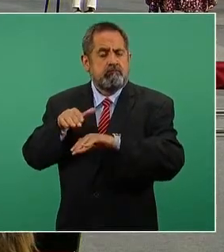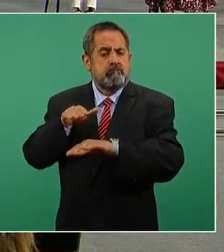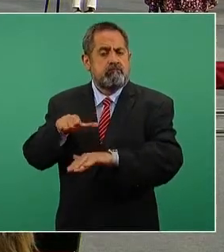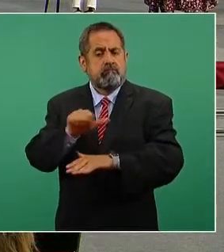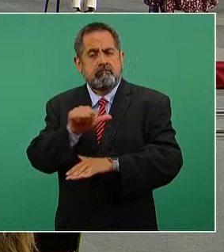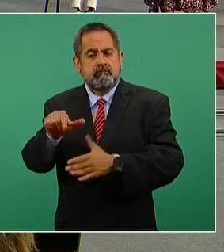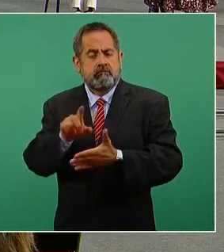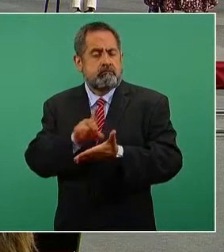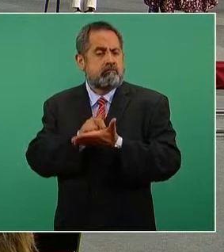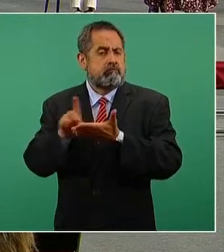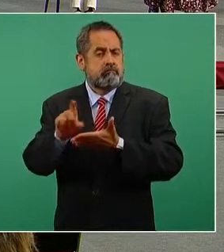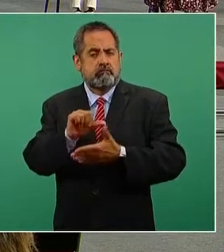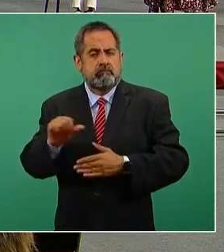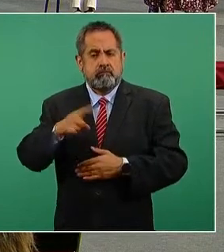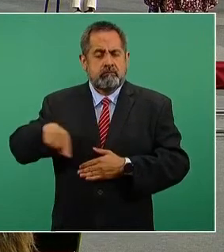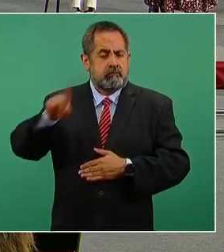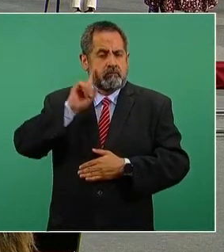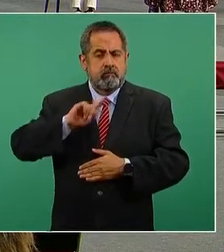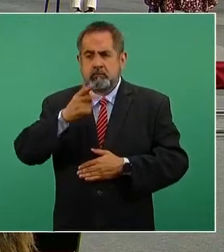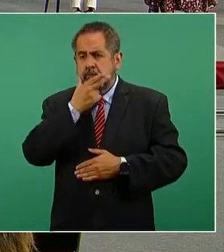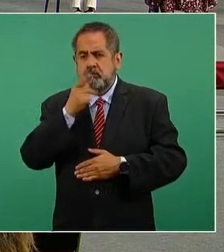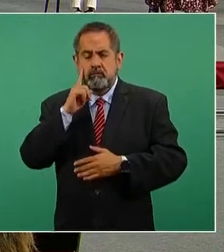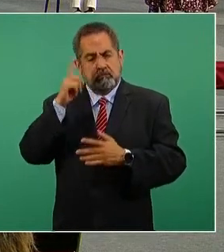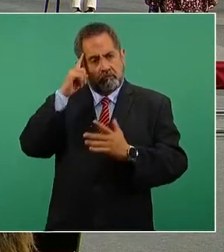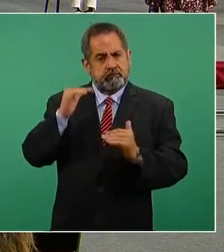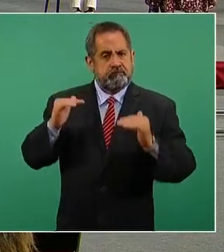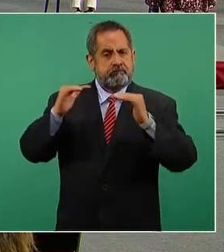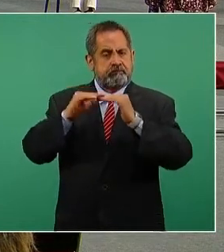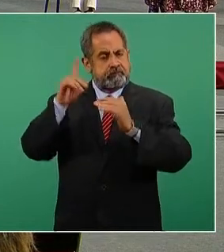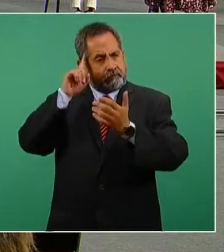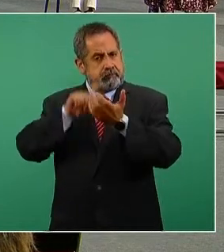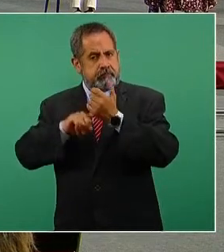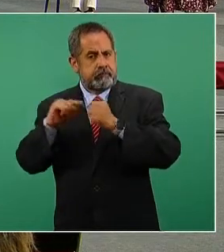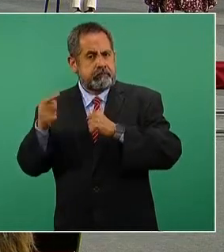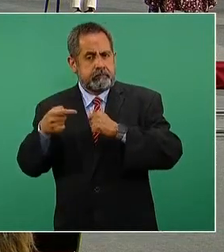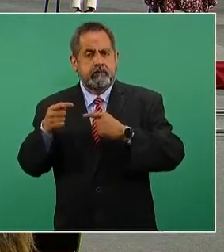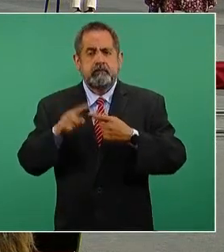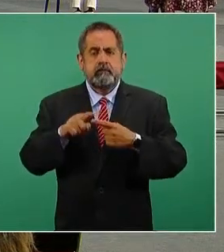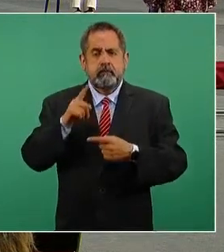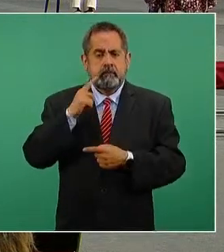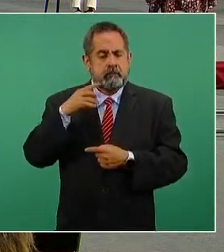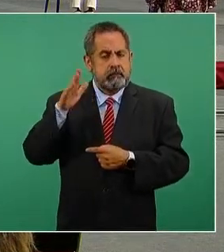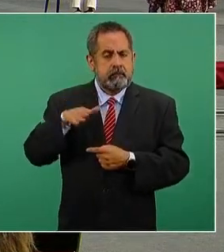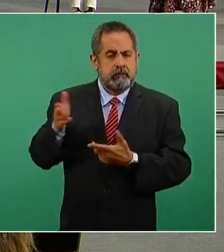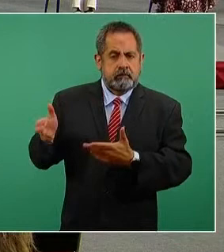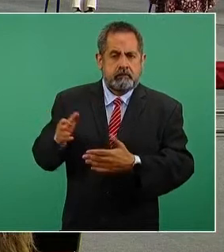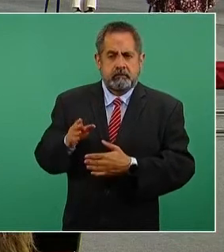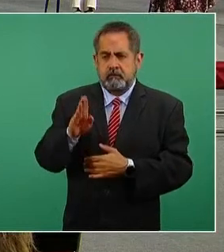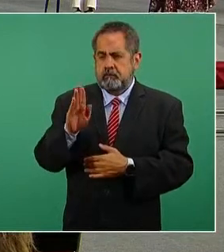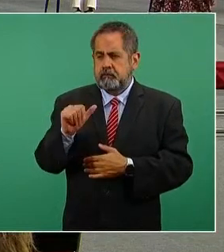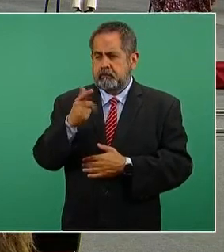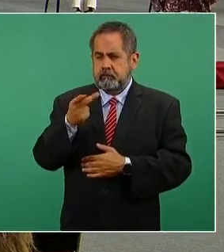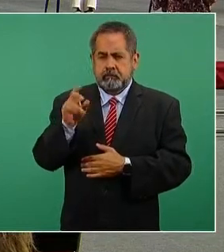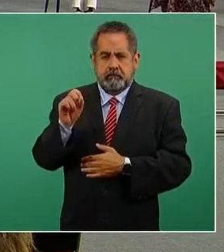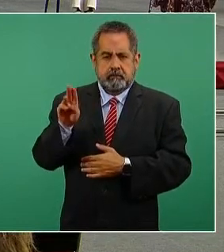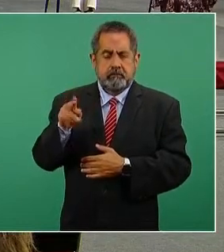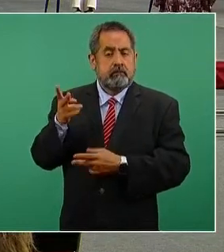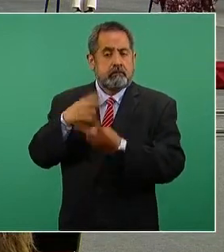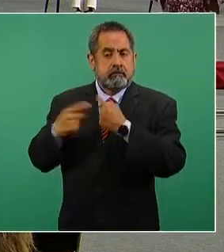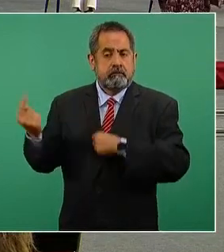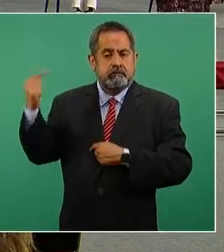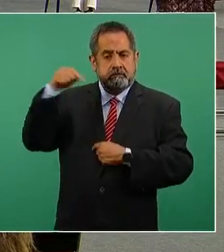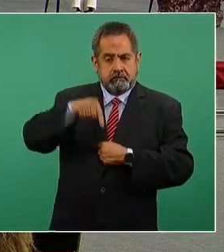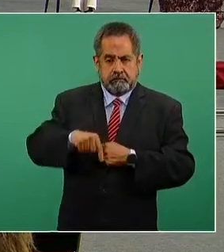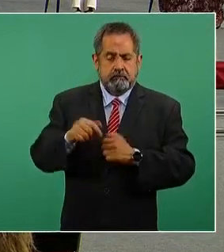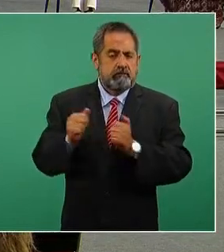derechos de las mujeres y a la igualdad de género, que es la señora Kumsil Mlambo, quien viajó para estar el día